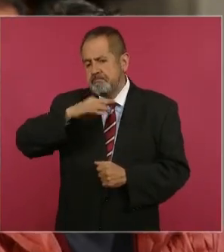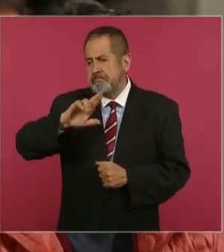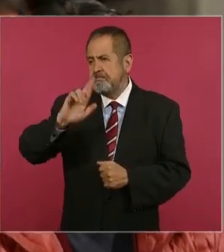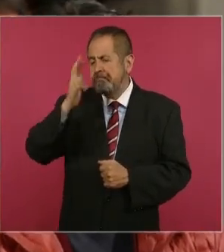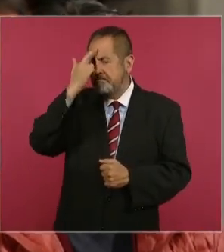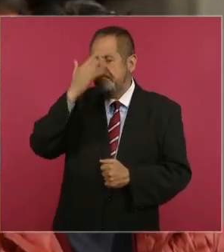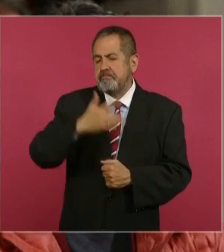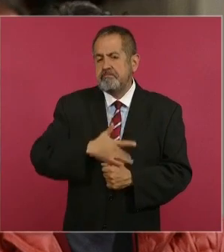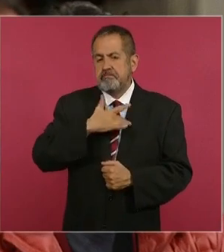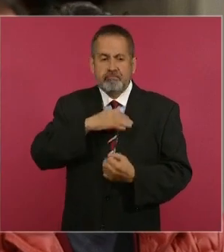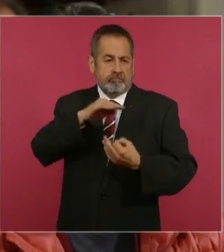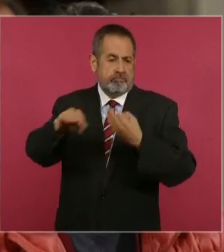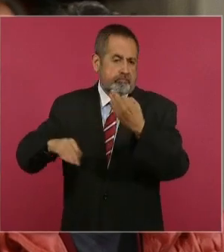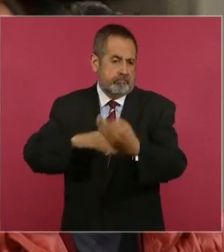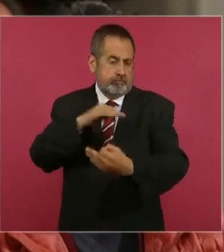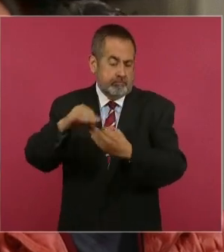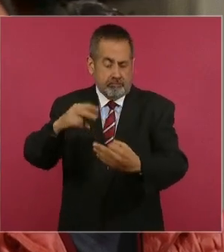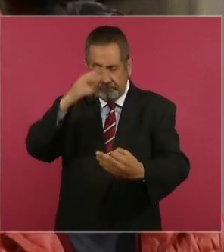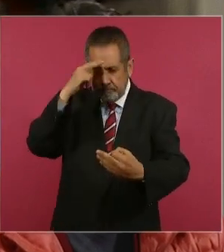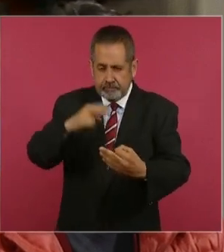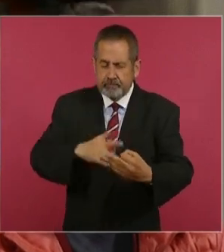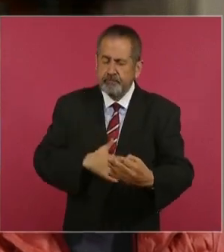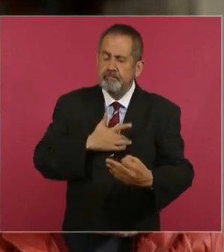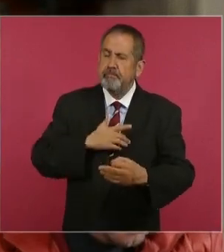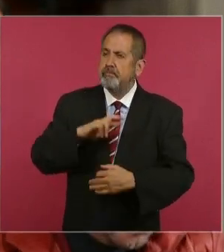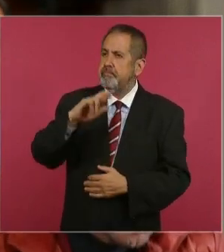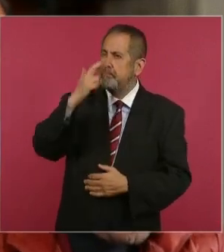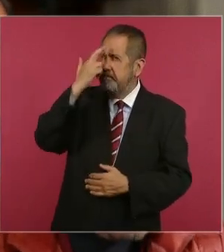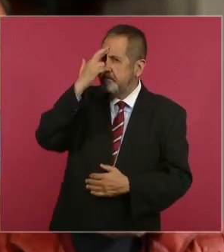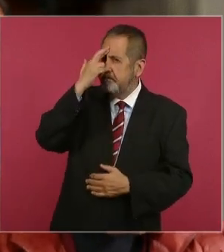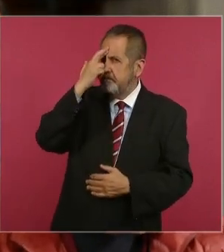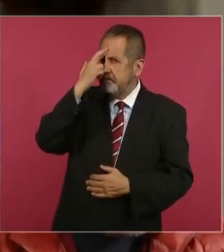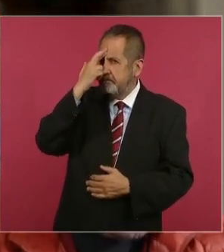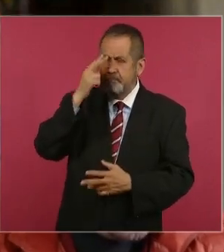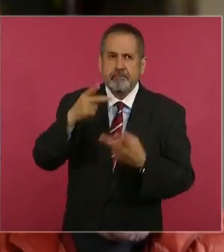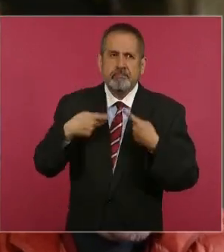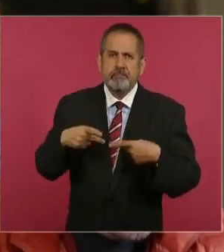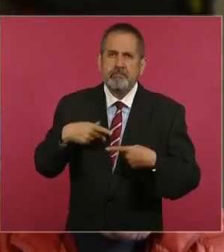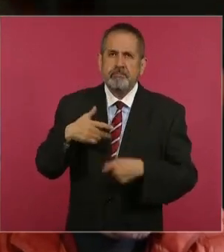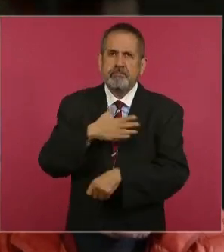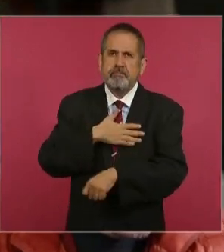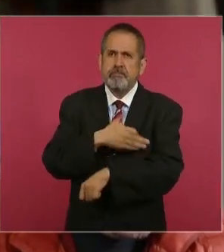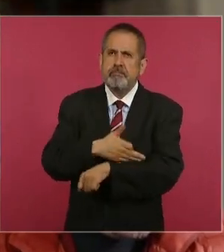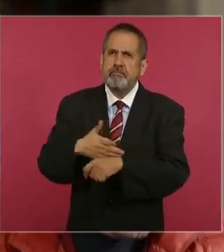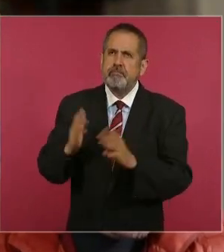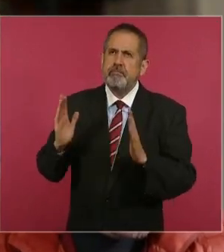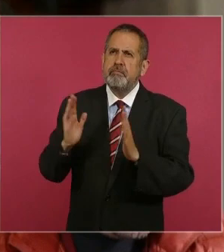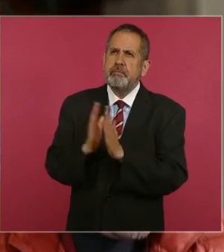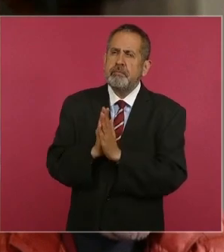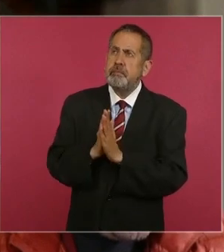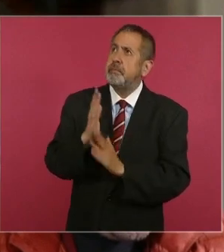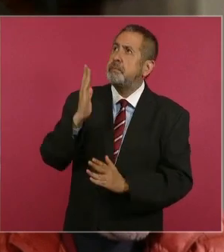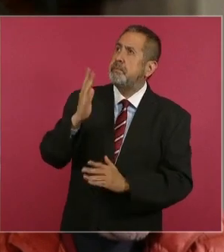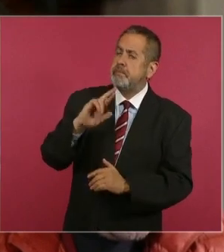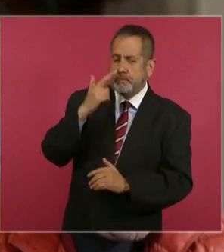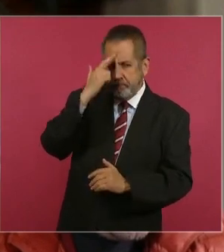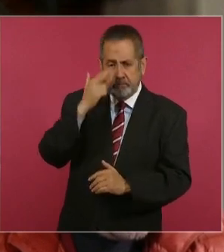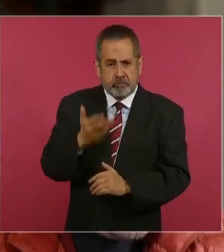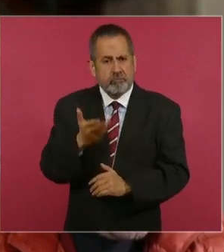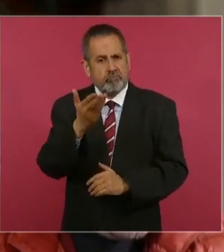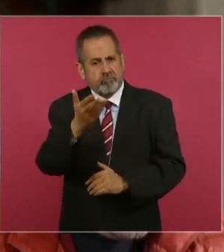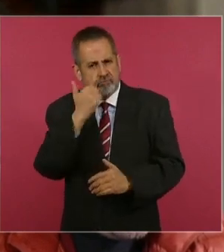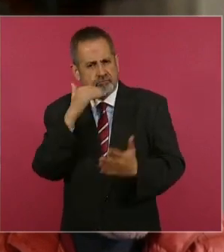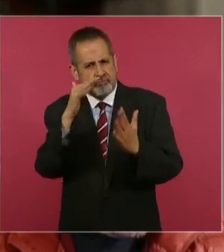de todos los mexicanos recordamos a a nuestros muertos yo quisiera si usted me permite con todo respeto